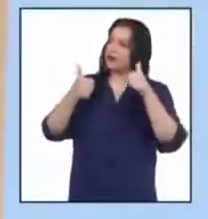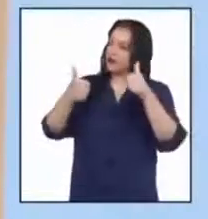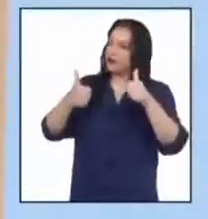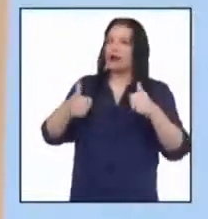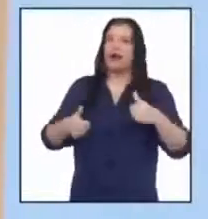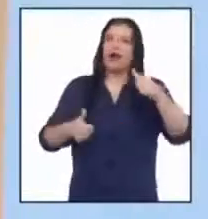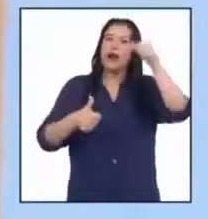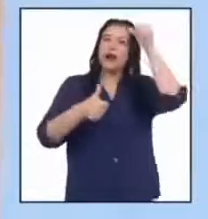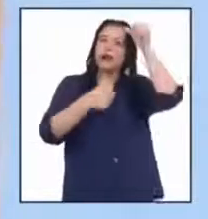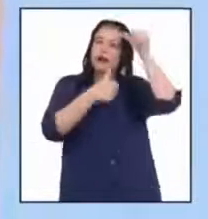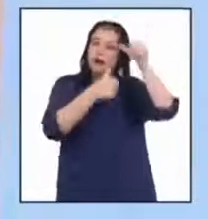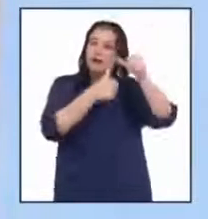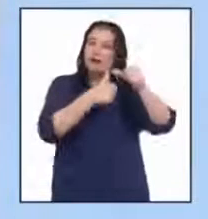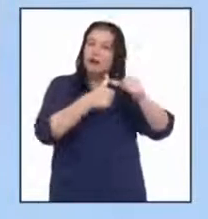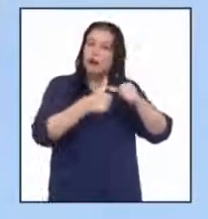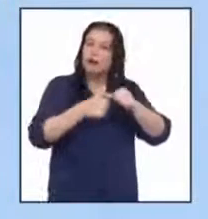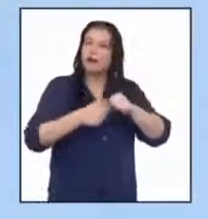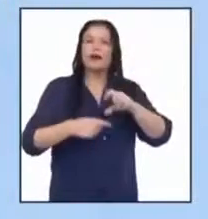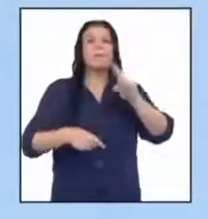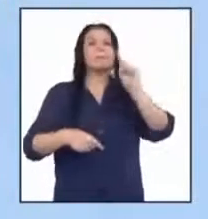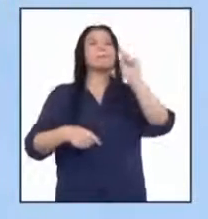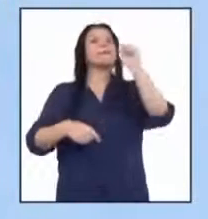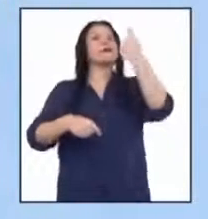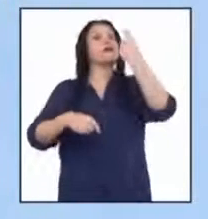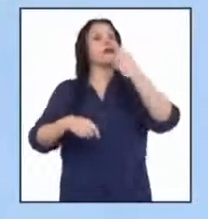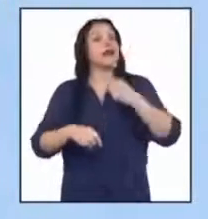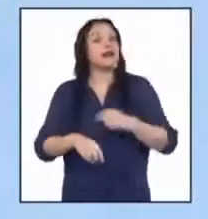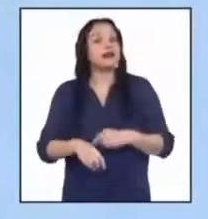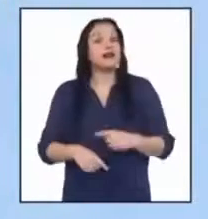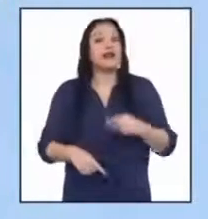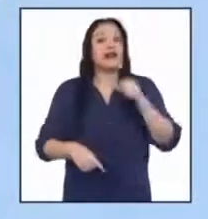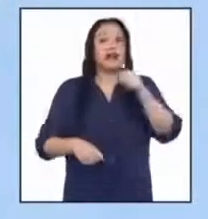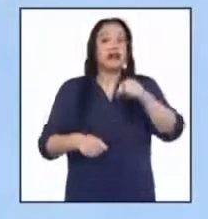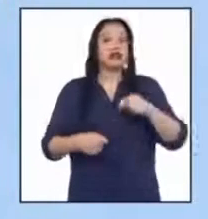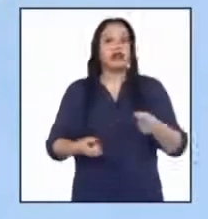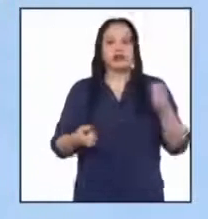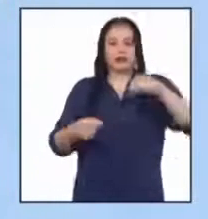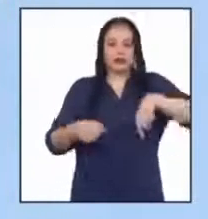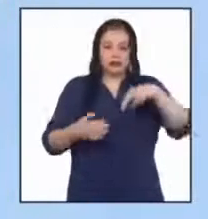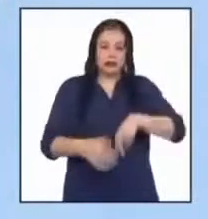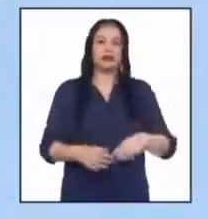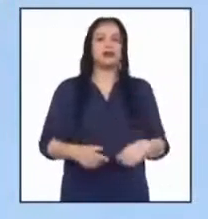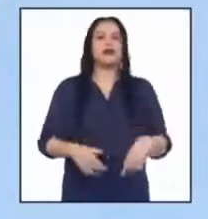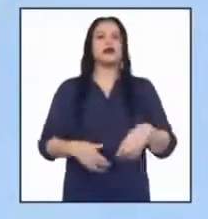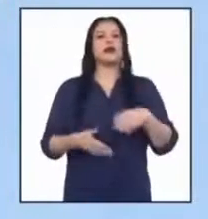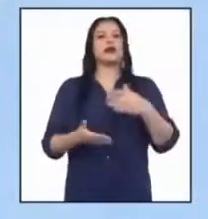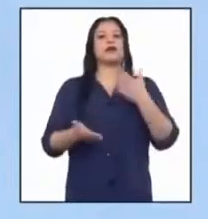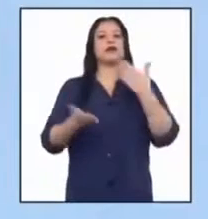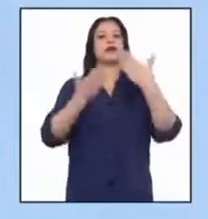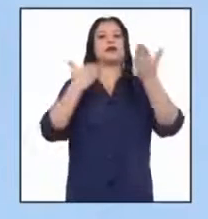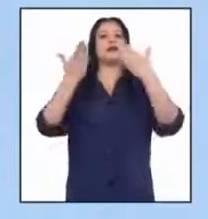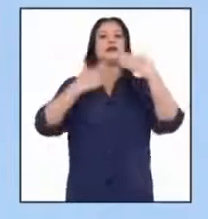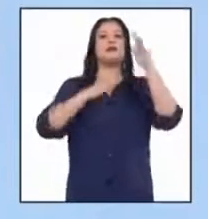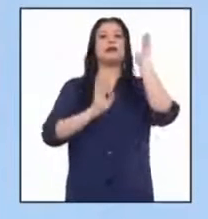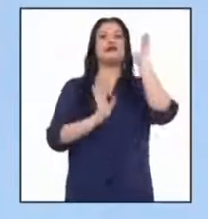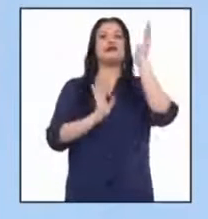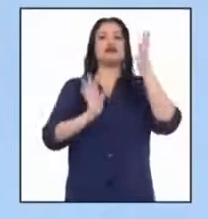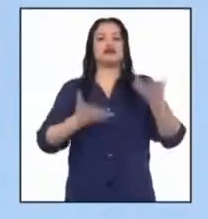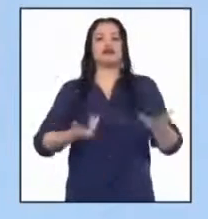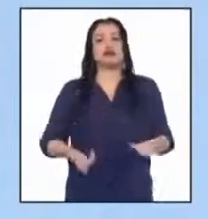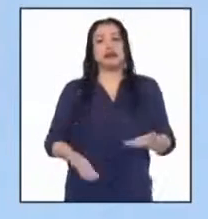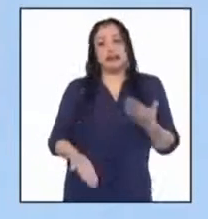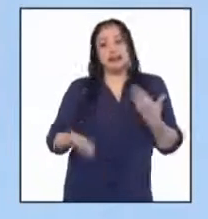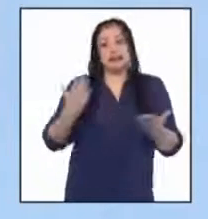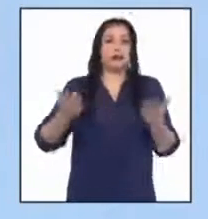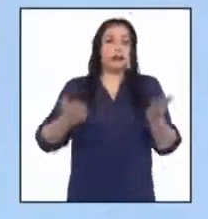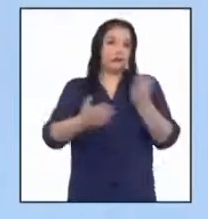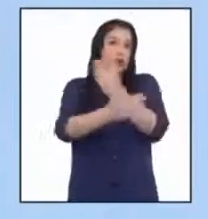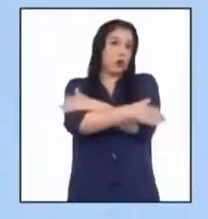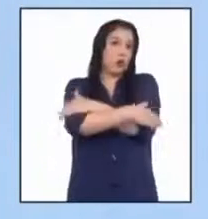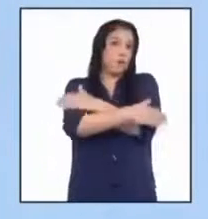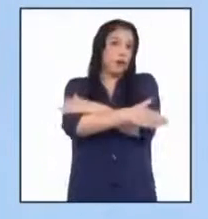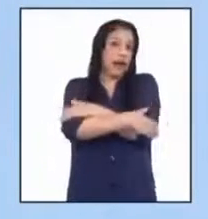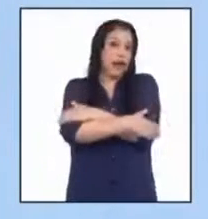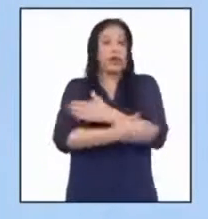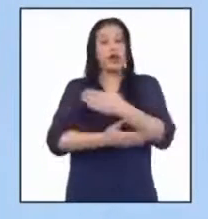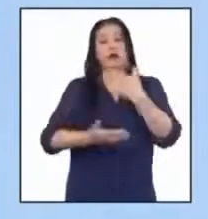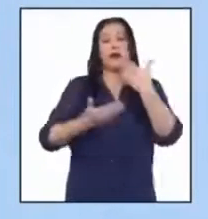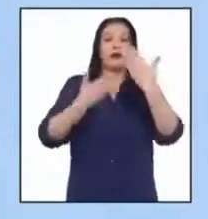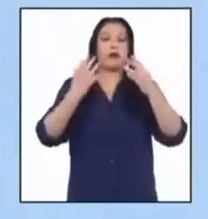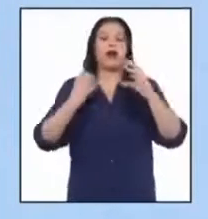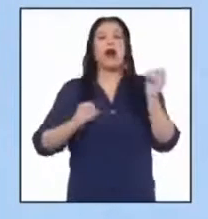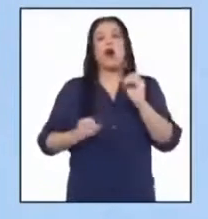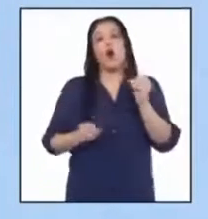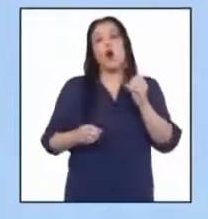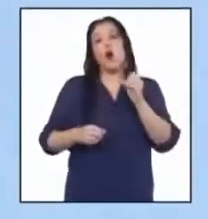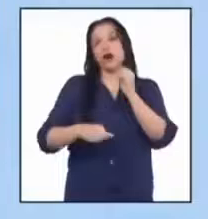se acuerdan de la primera vez que les tocó hablar frente al público? Quizás fue en algún cumpleaños, reunión familiar o